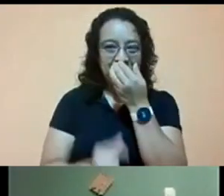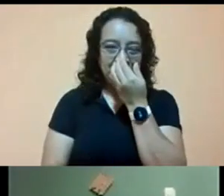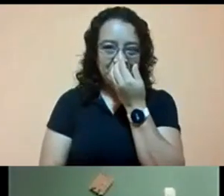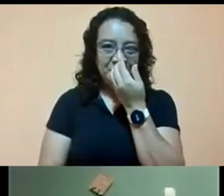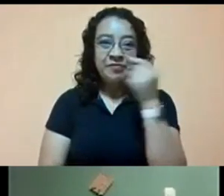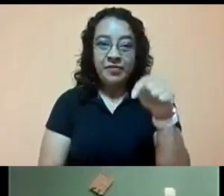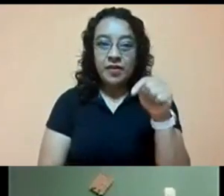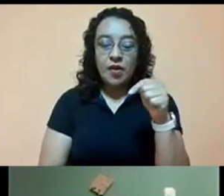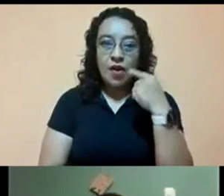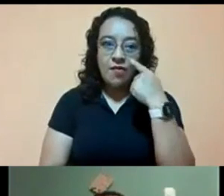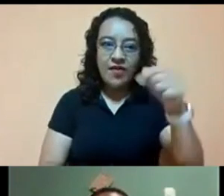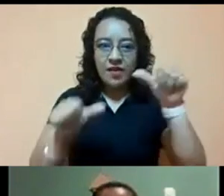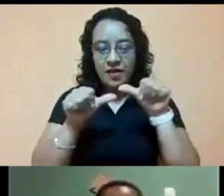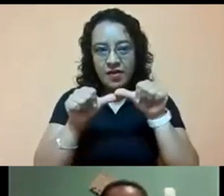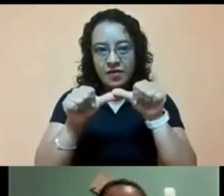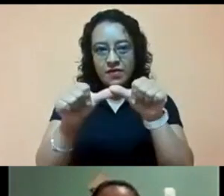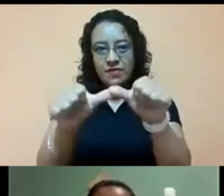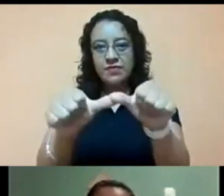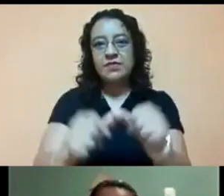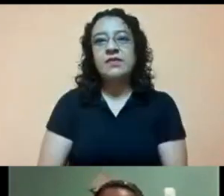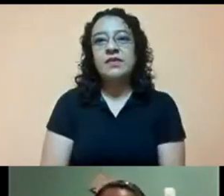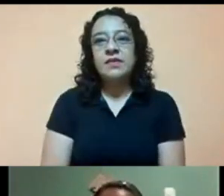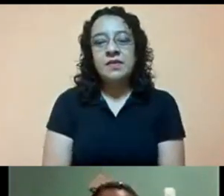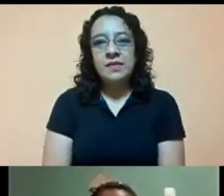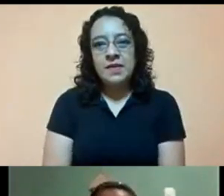a continuar.